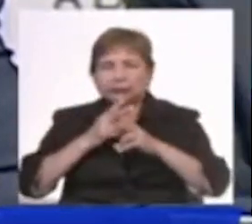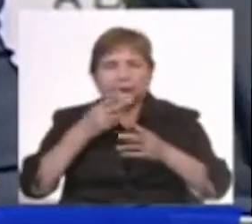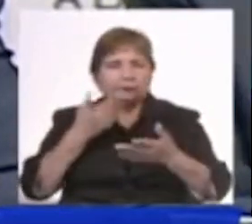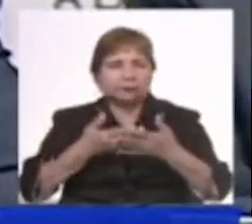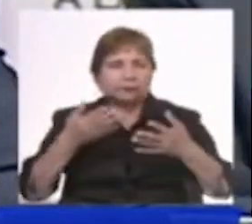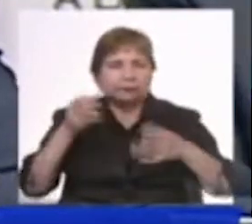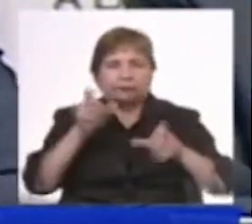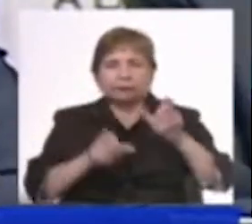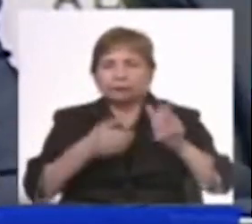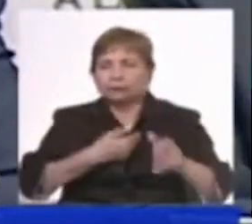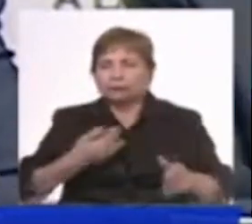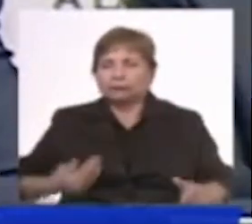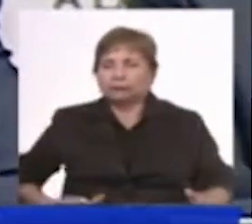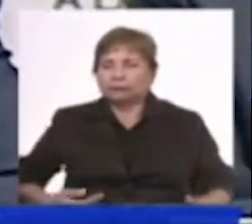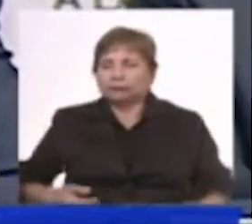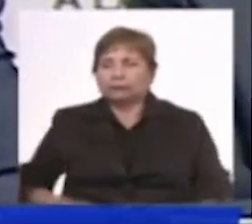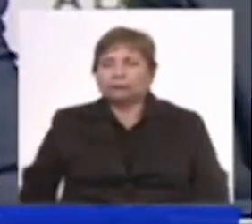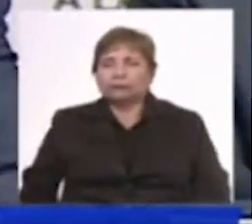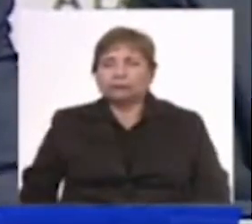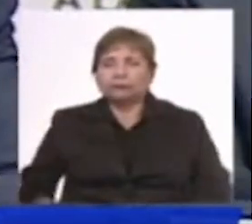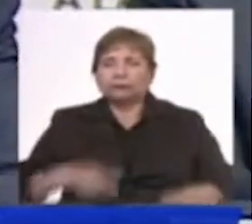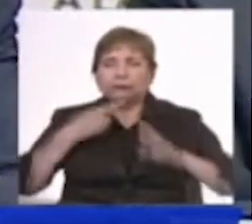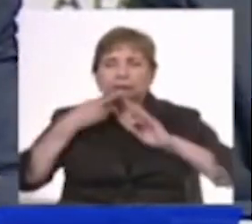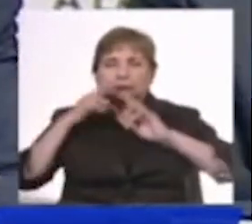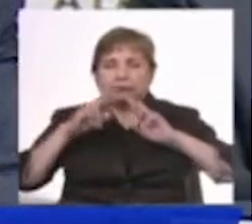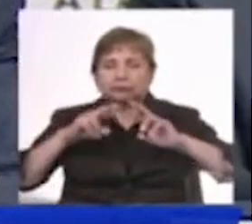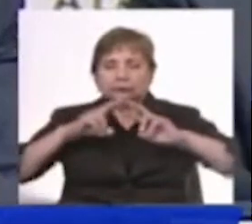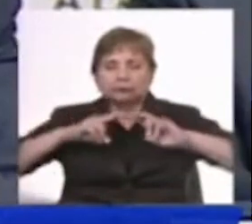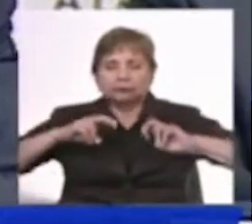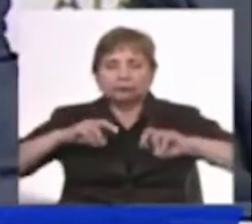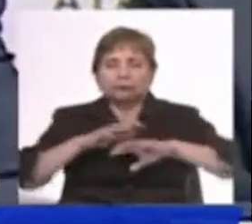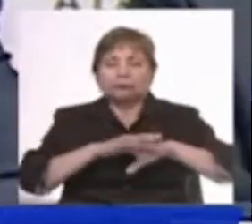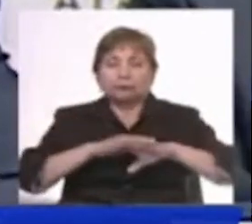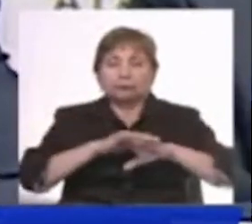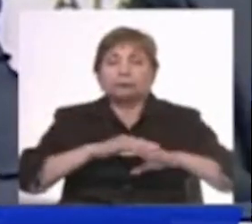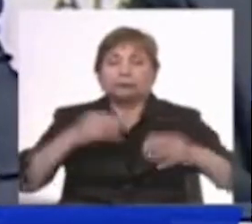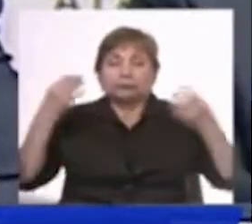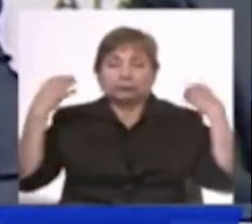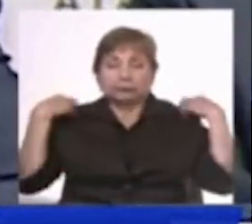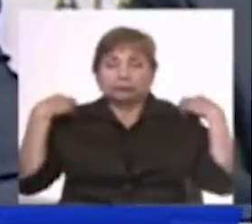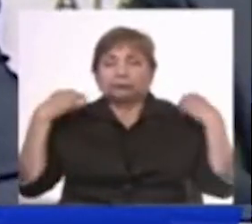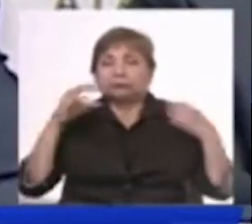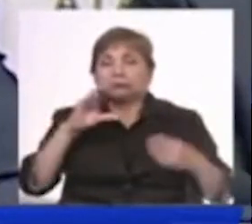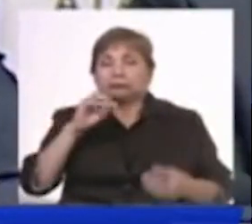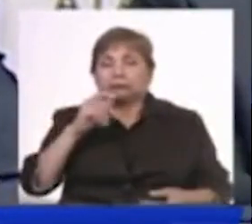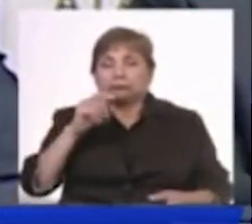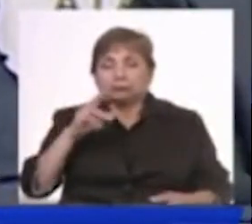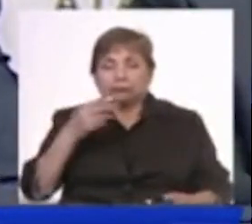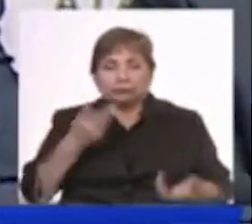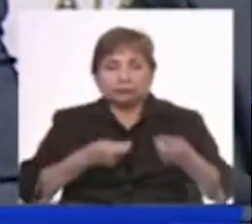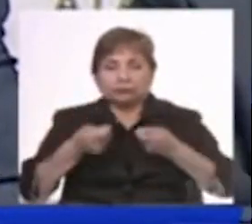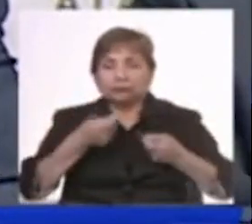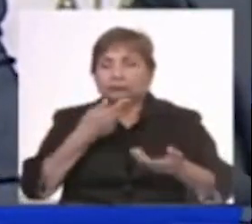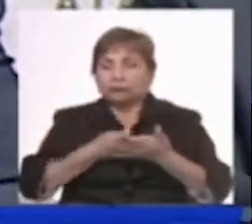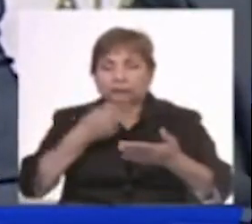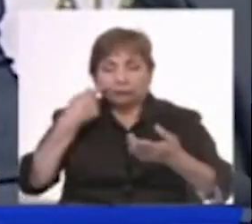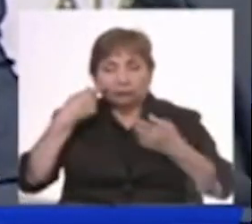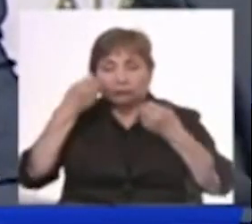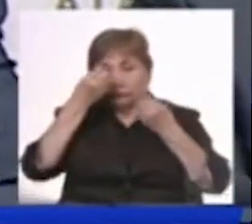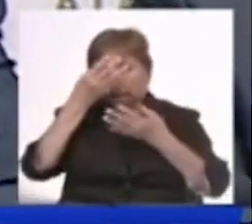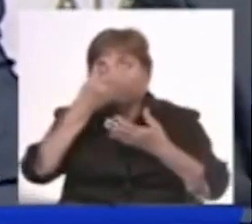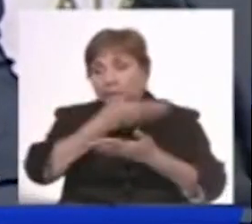cosa pública. Los resultados de las investigaciones que realice la Oficina de Control Interno y la Contraloría General se van a dar a